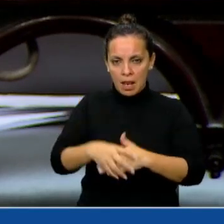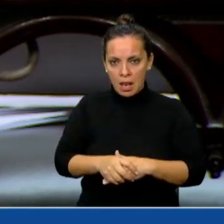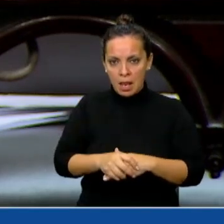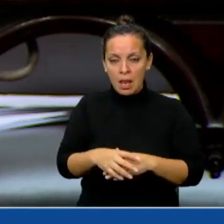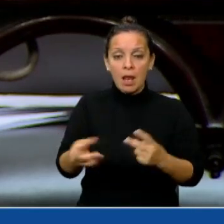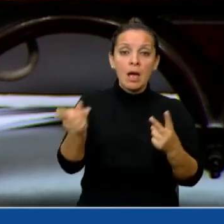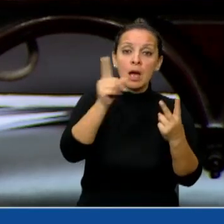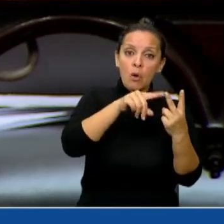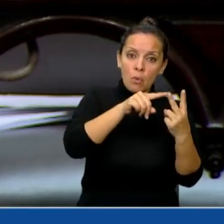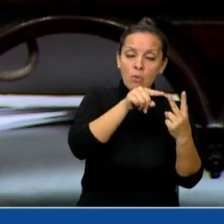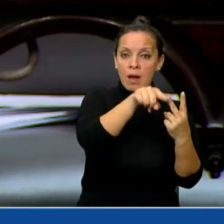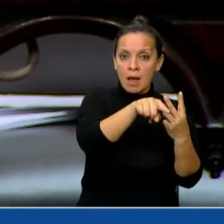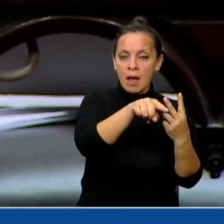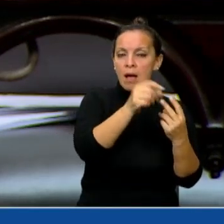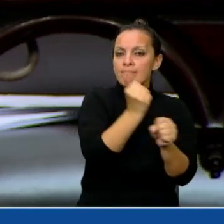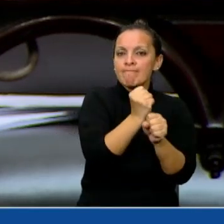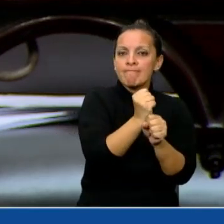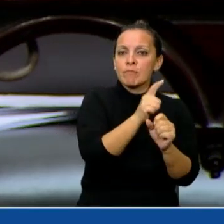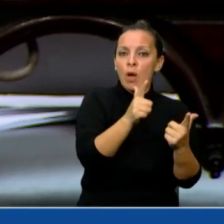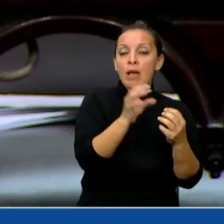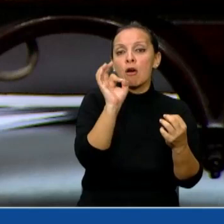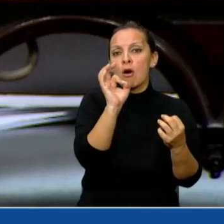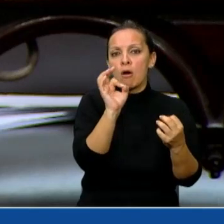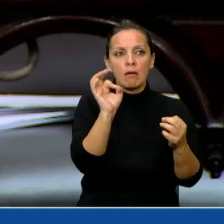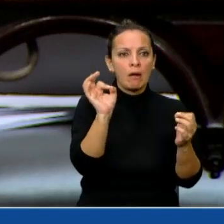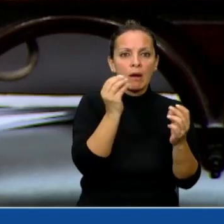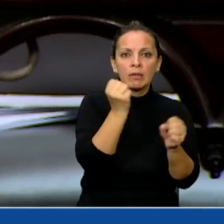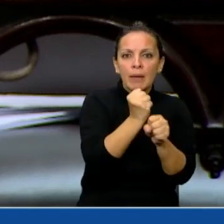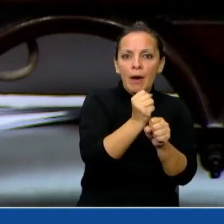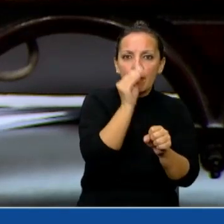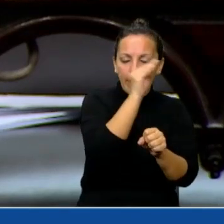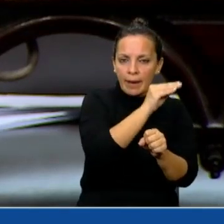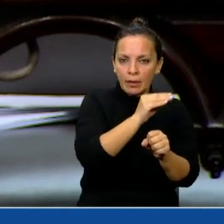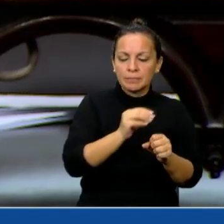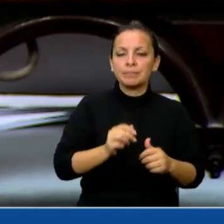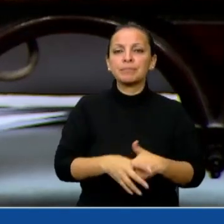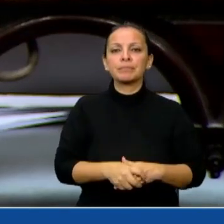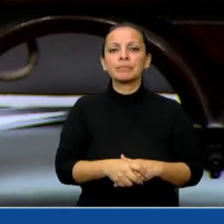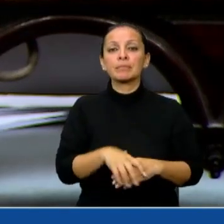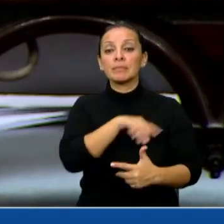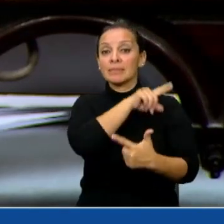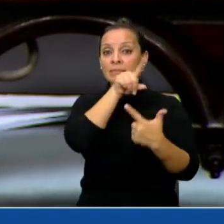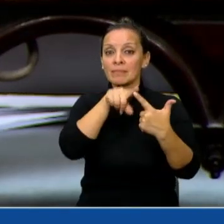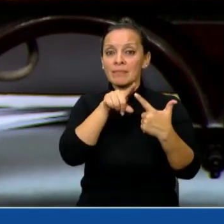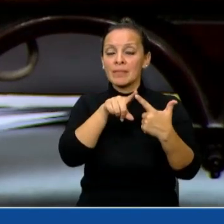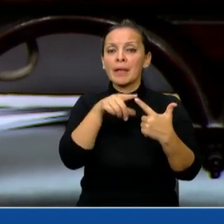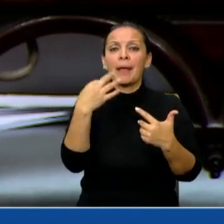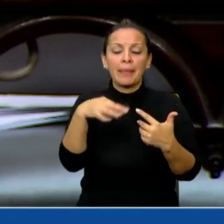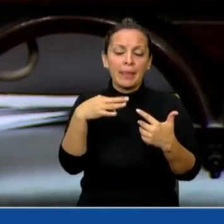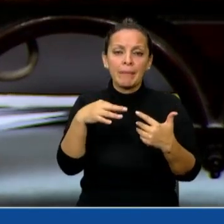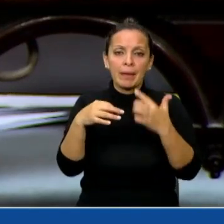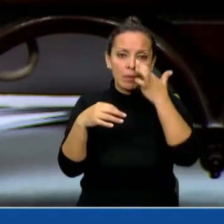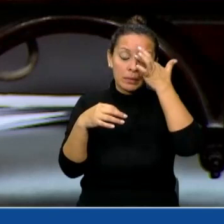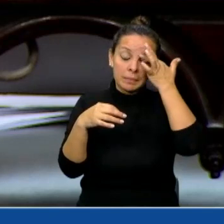1 de cada 2, por ende, desempleada o inactiva. Tenemos que disminuir la informalidad, porque tampoco puede ser